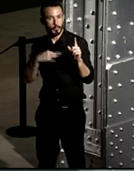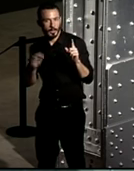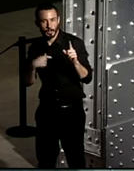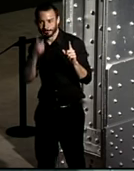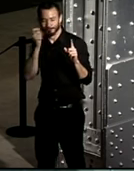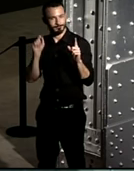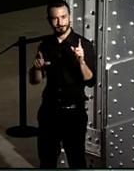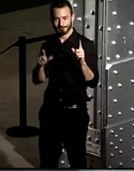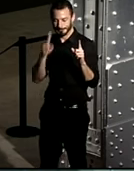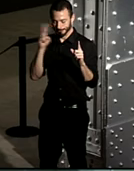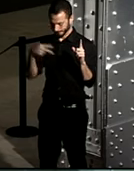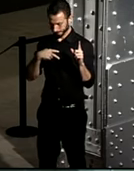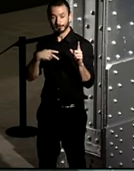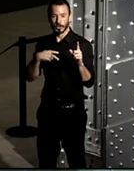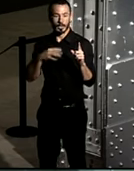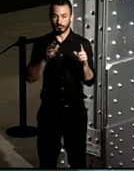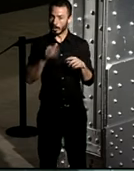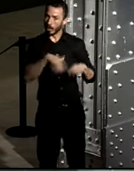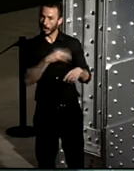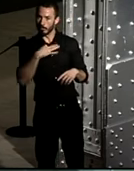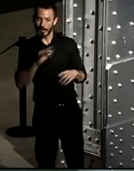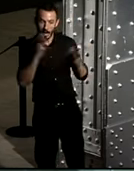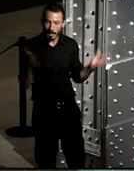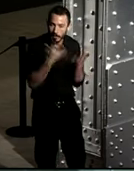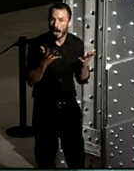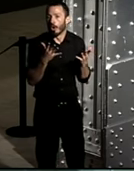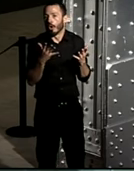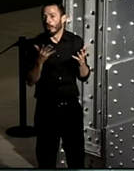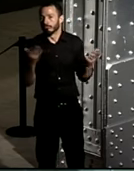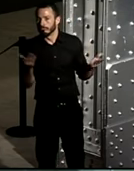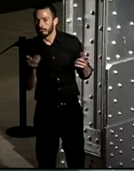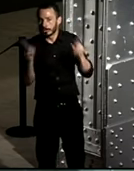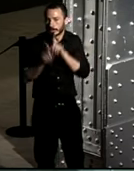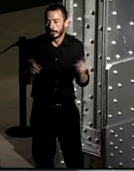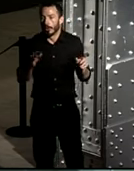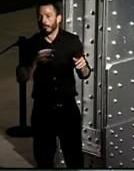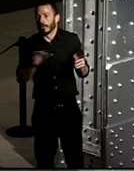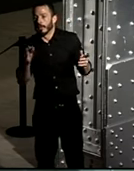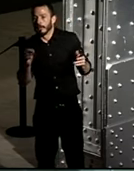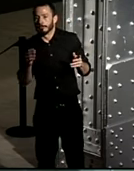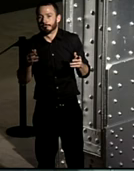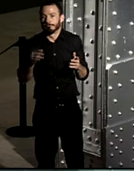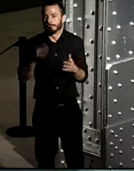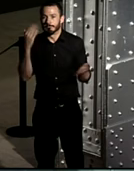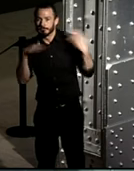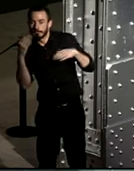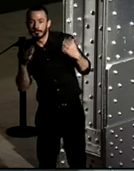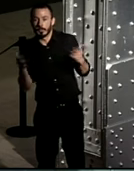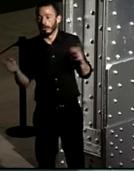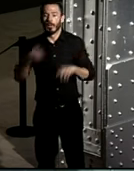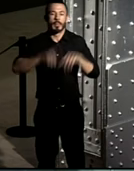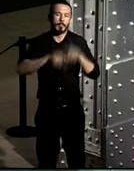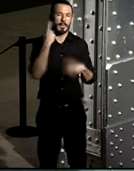función. O sea, que puedes enseñar, disuadir o animar. Pues claro, depende del devenir de cada alumno. Ya ahí poco puedes hacer